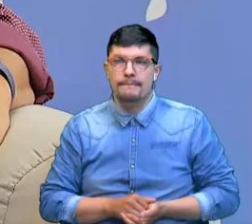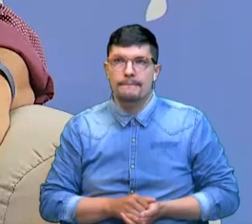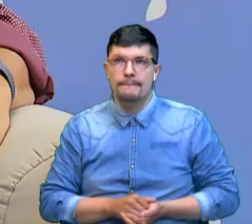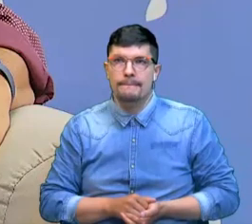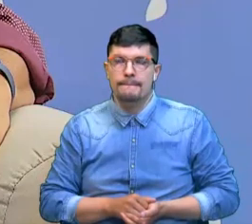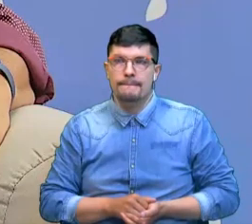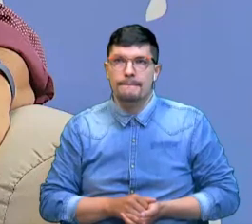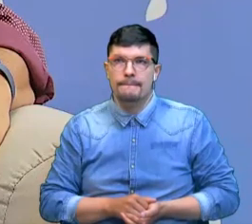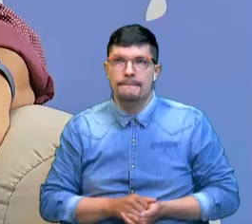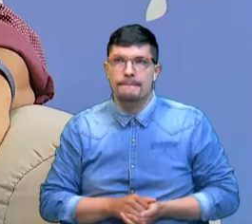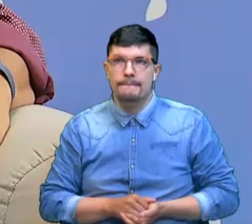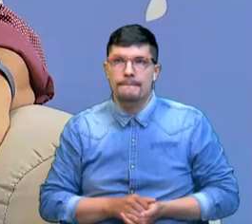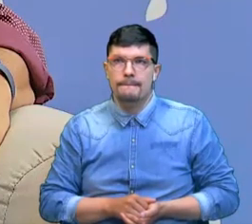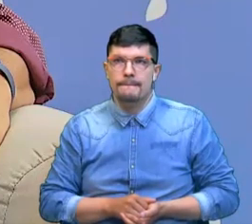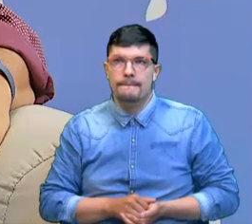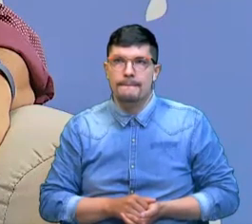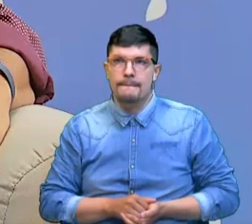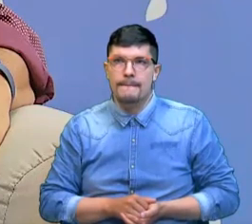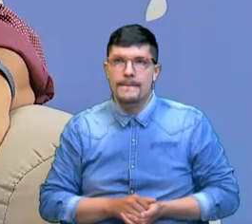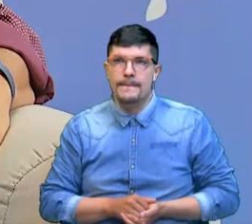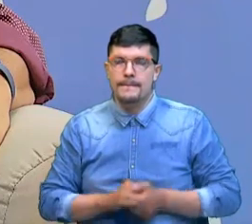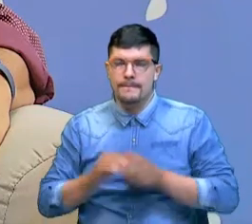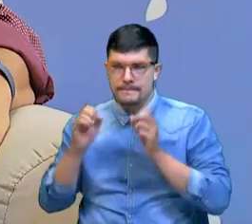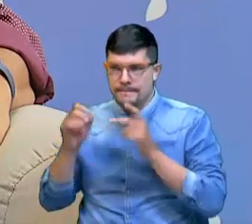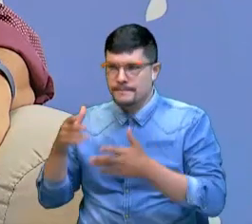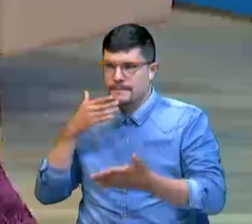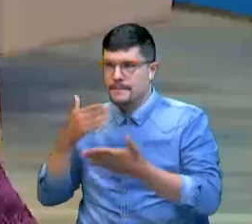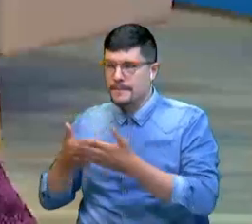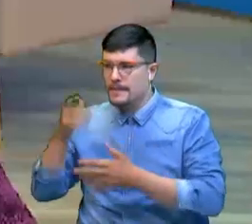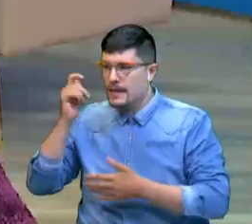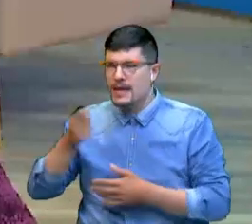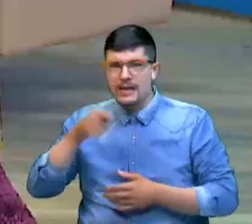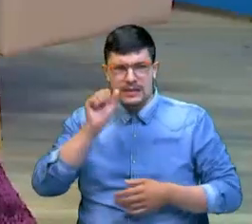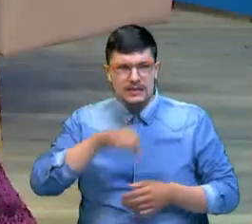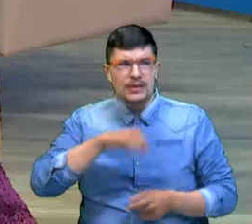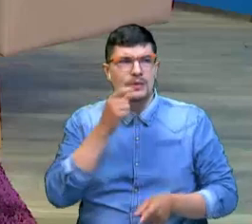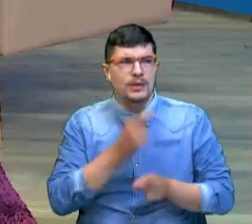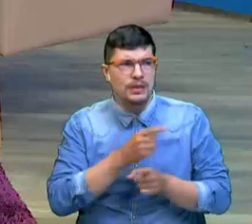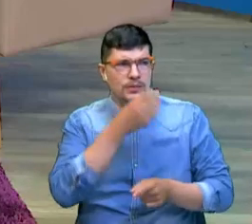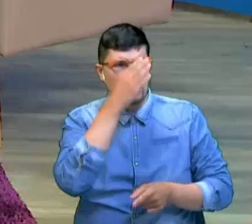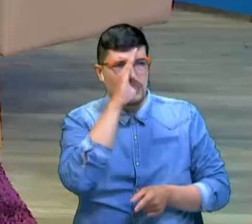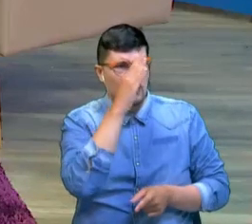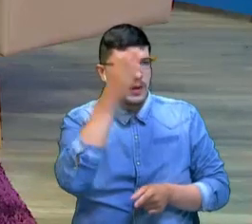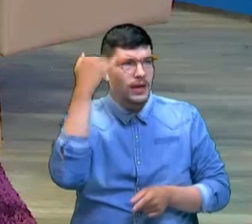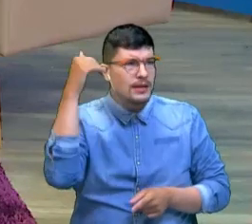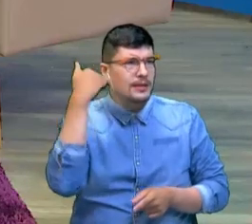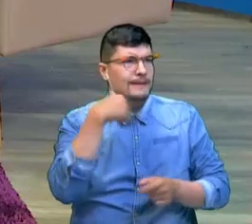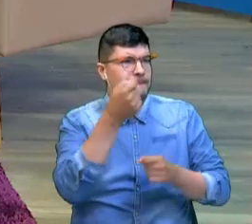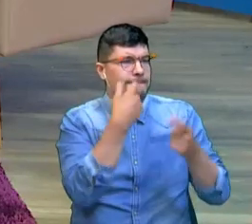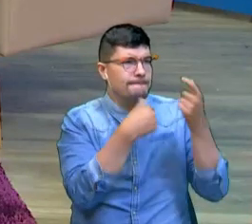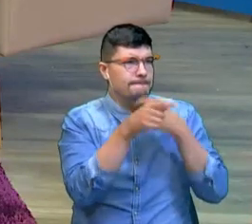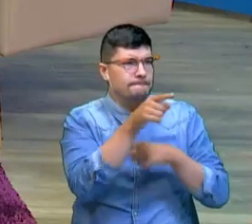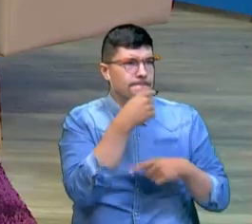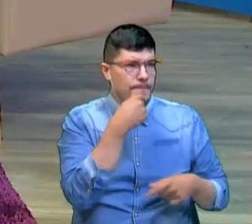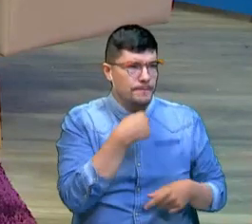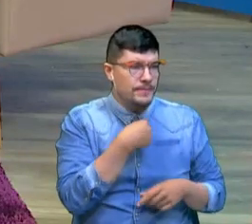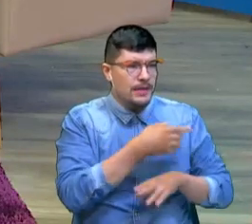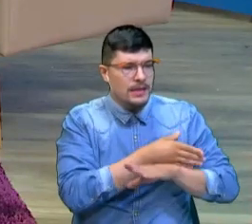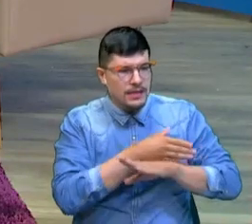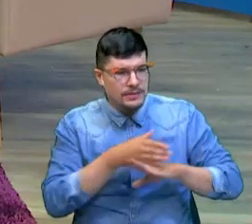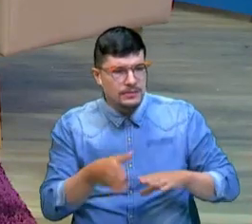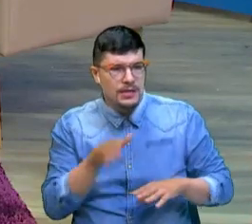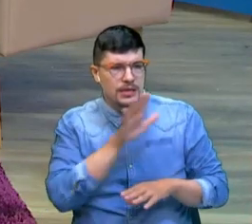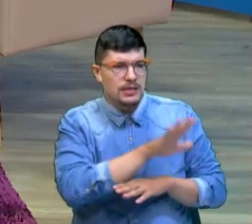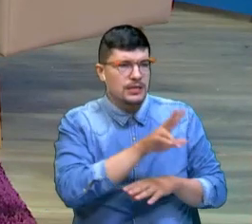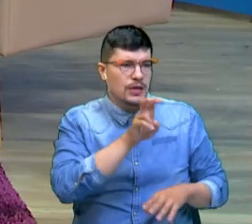régimen de ahorro individual con solidaridad. Ah, gracias, abogado. Es que esa es una inquietud que nos han planteado. Nos dicen, bueno, después de los